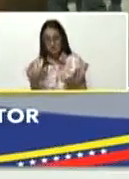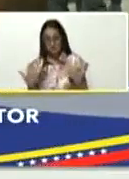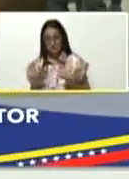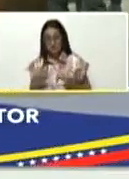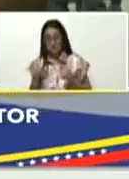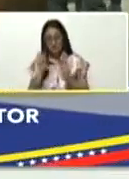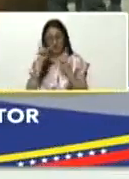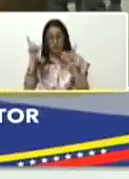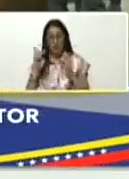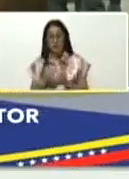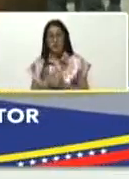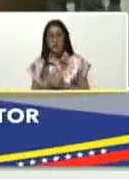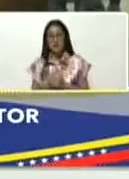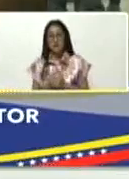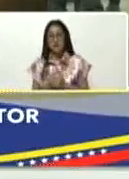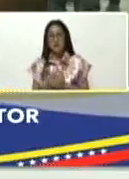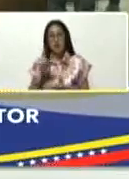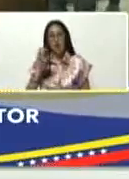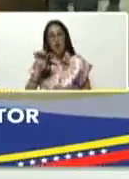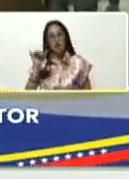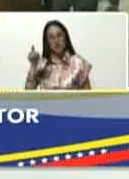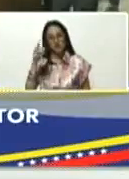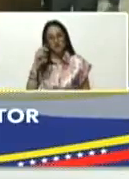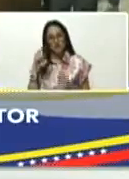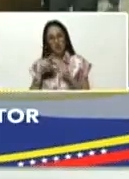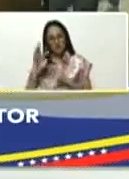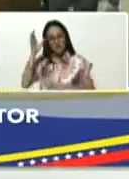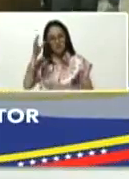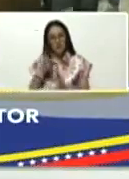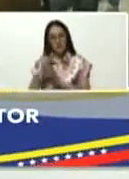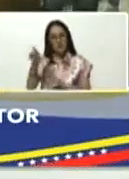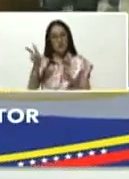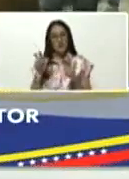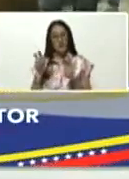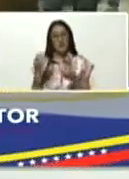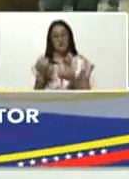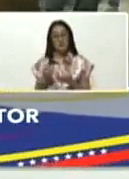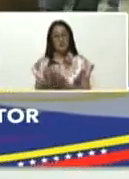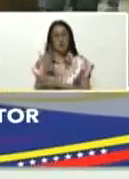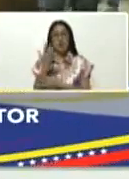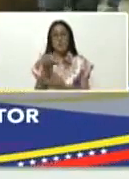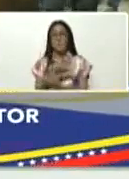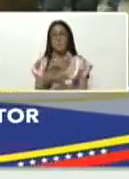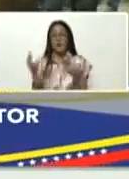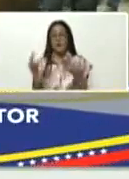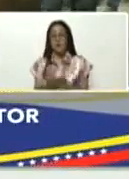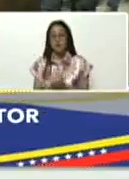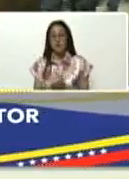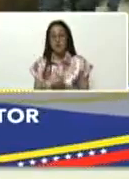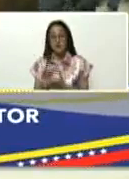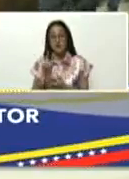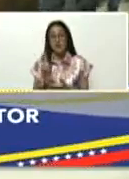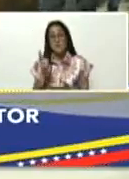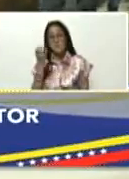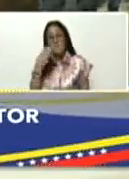decía Loyo, que es buen conocedor de todo ese tema, que verdaderamente es una creación maravillosa, esa jalea de